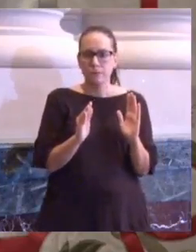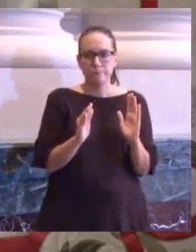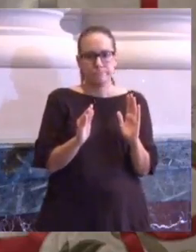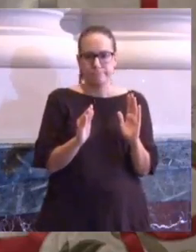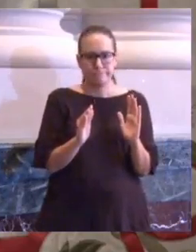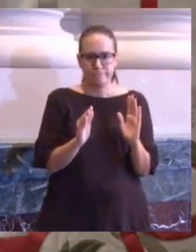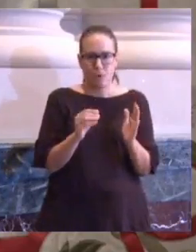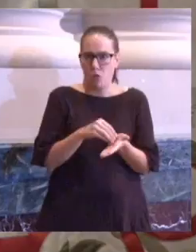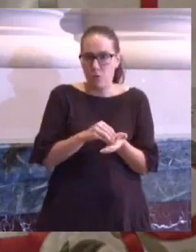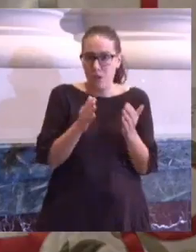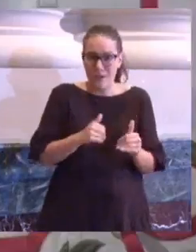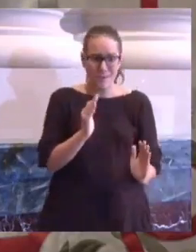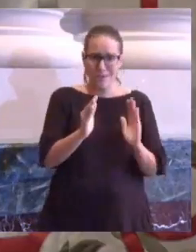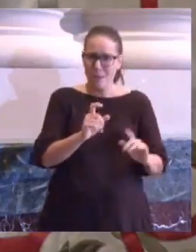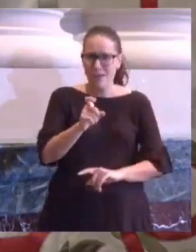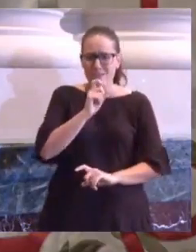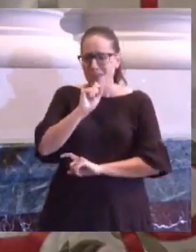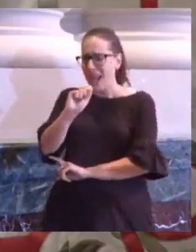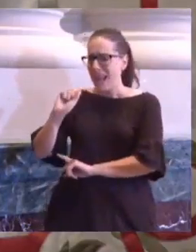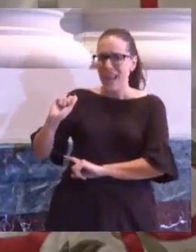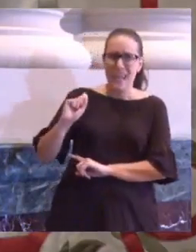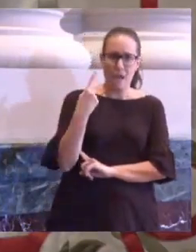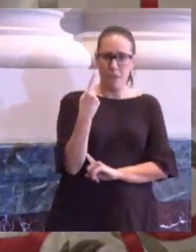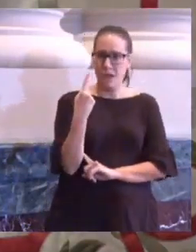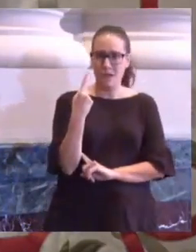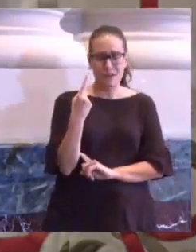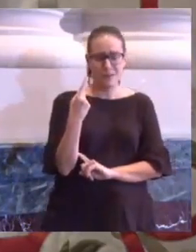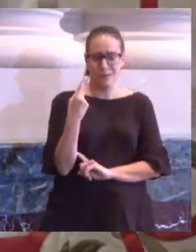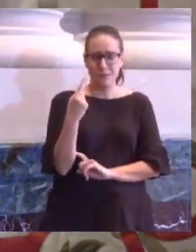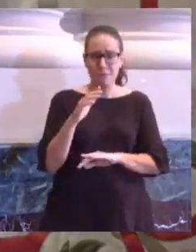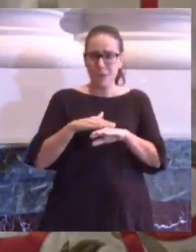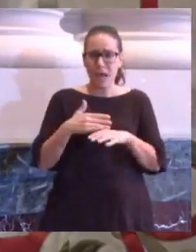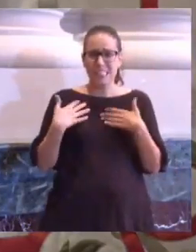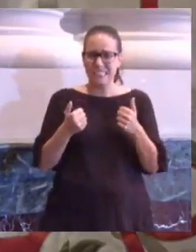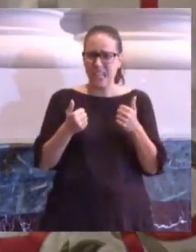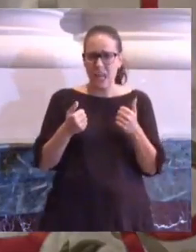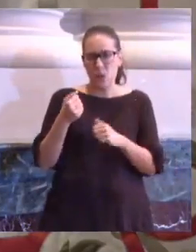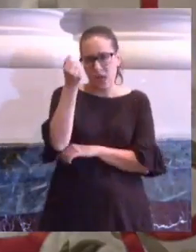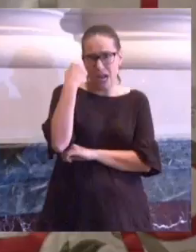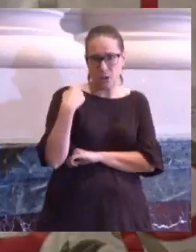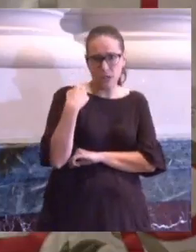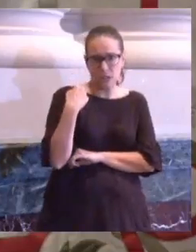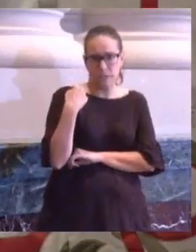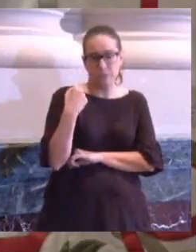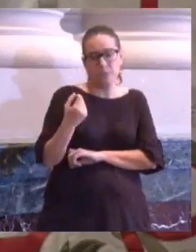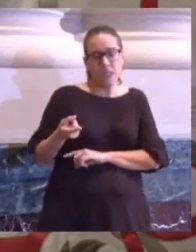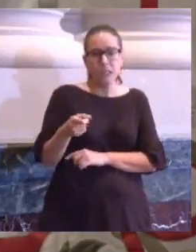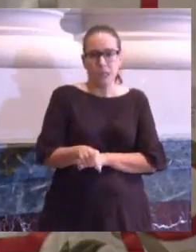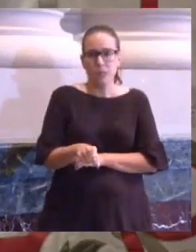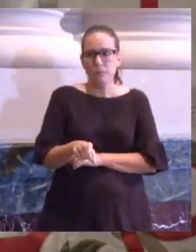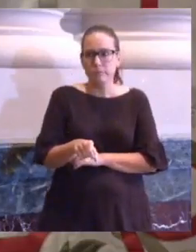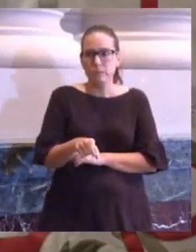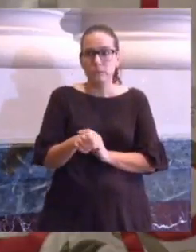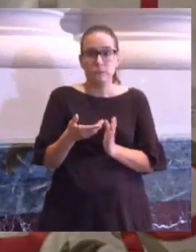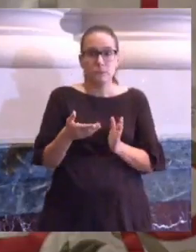tipo de dudas, la más complicada por la que ha atravesado la sanidad aragonesa, al mismo tiempo que el resto